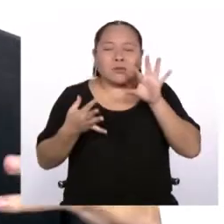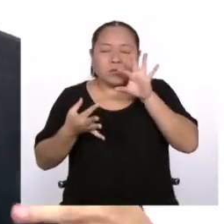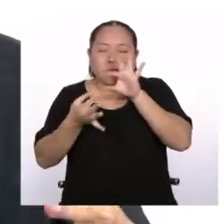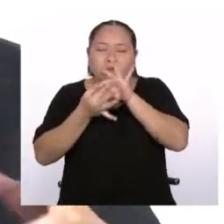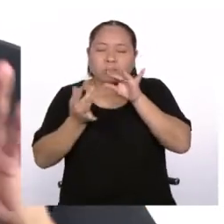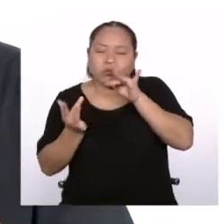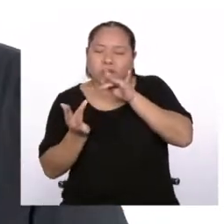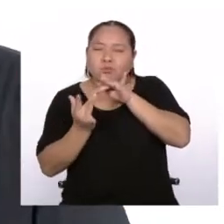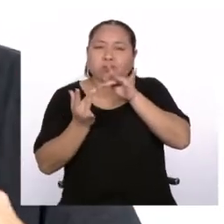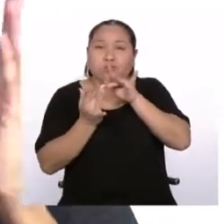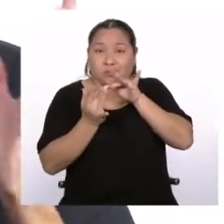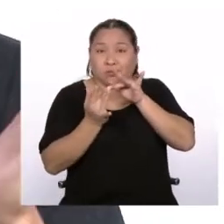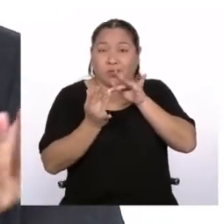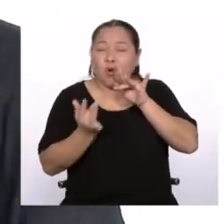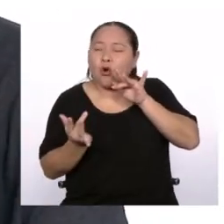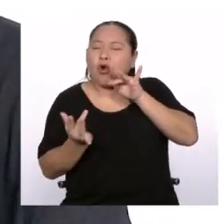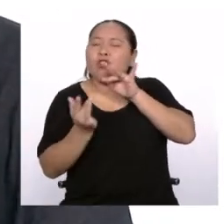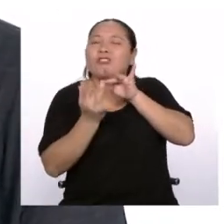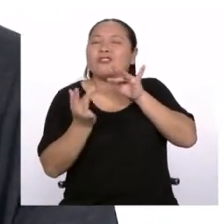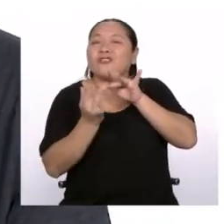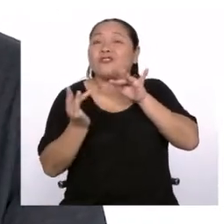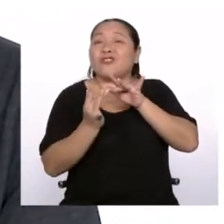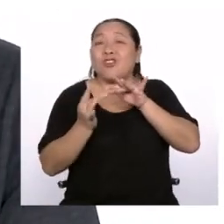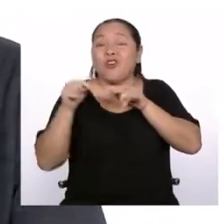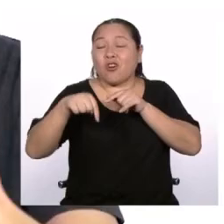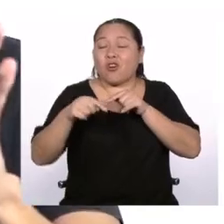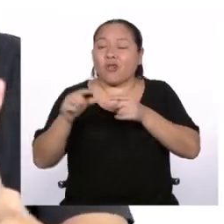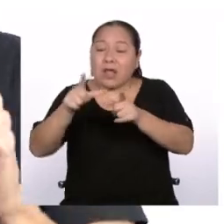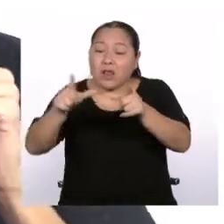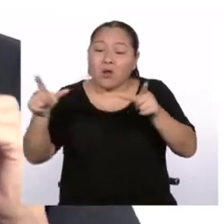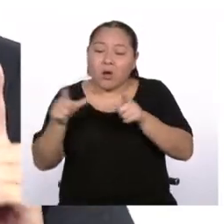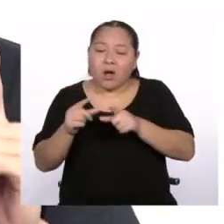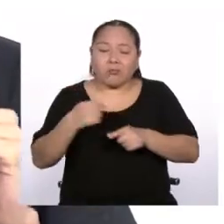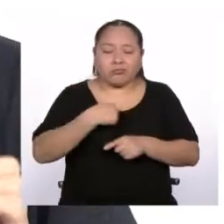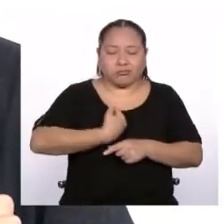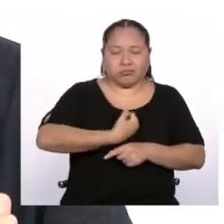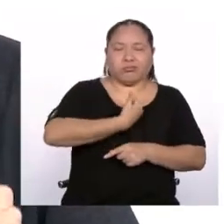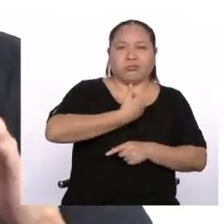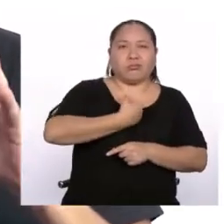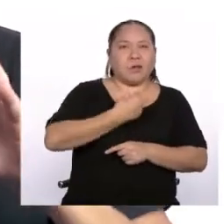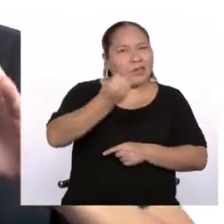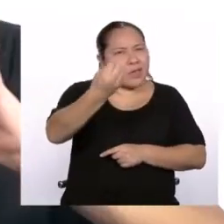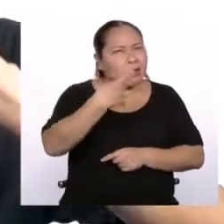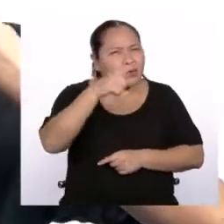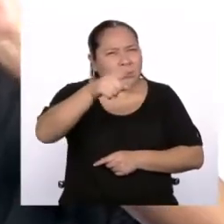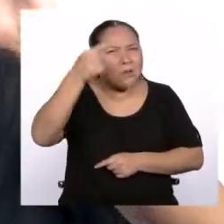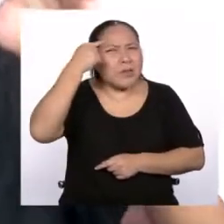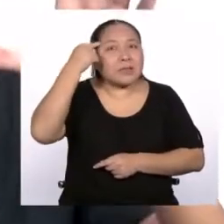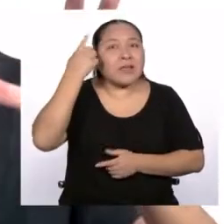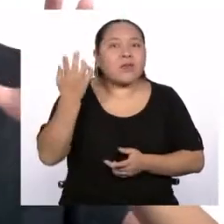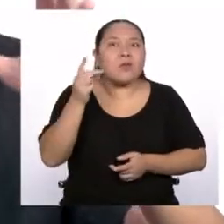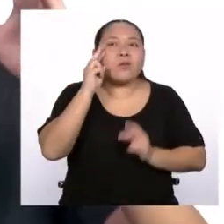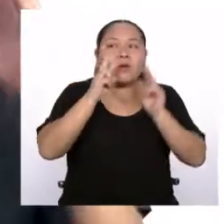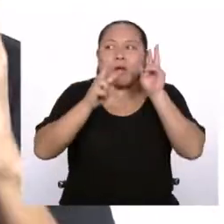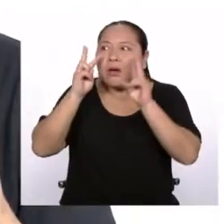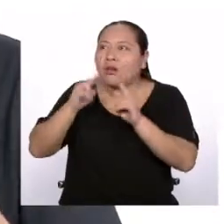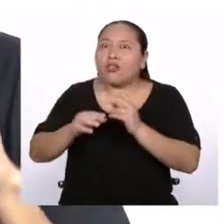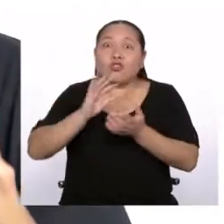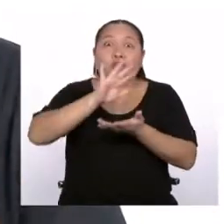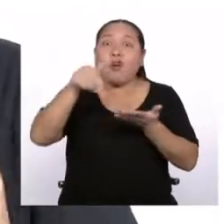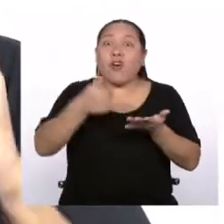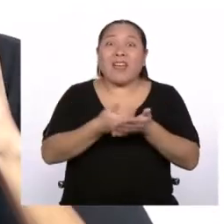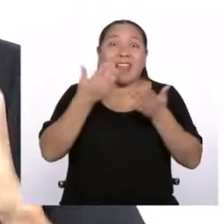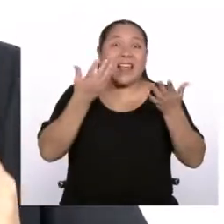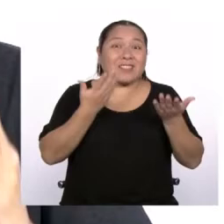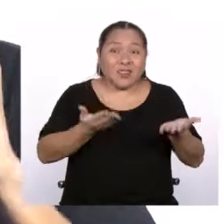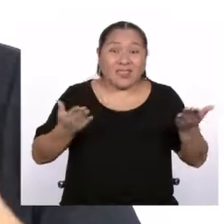importante con nuestro espacio y entre nosotros mismos. Díganme, ¿qué pensaron cuando vieron todas las actividades